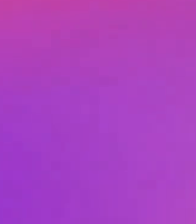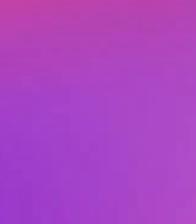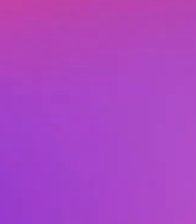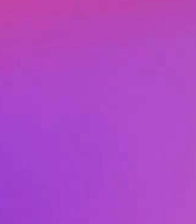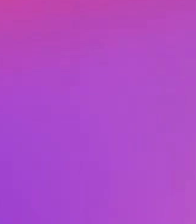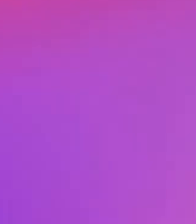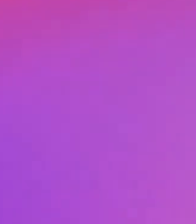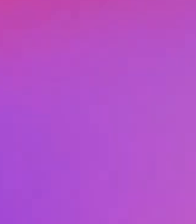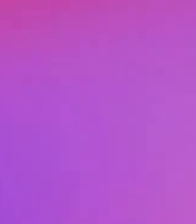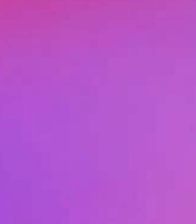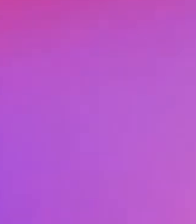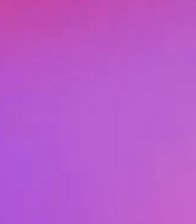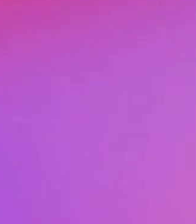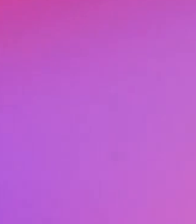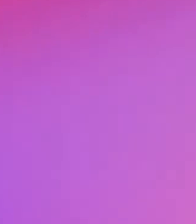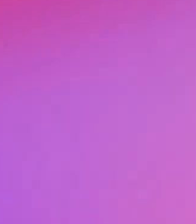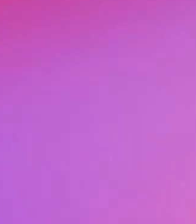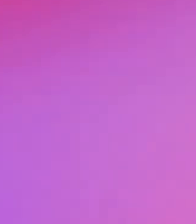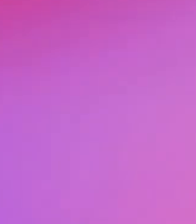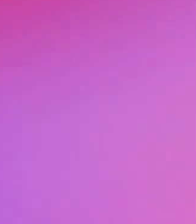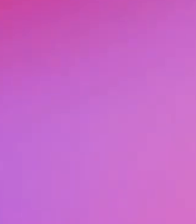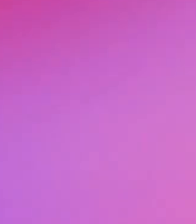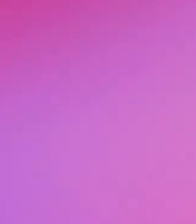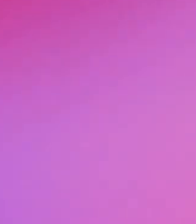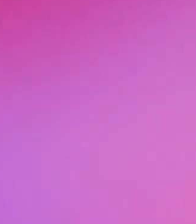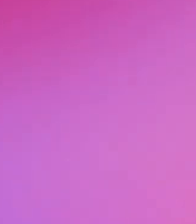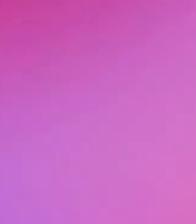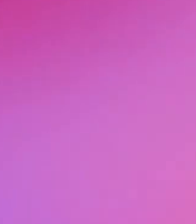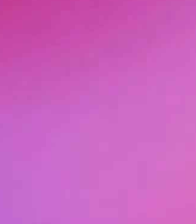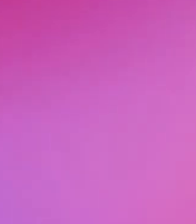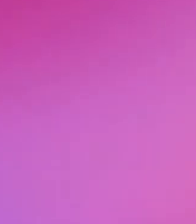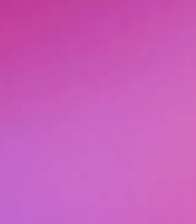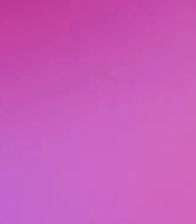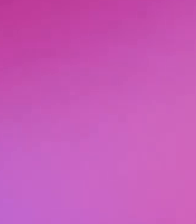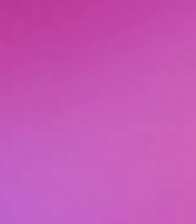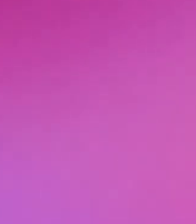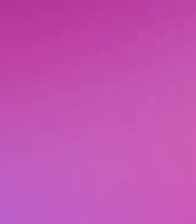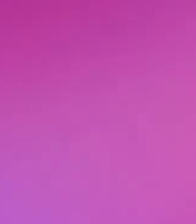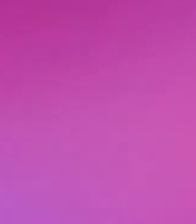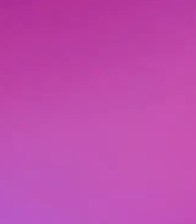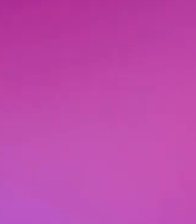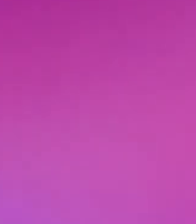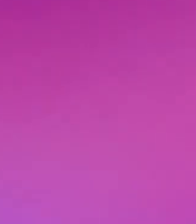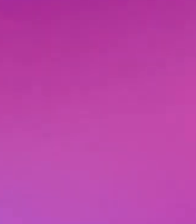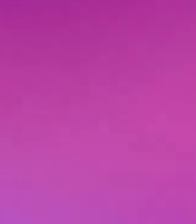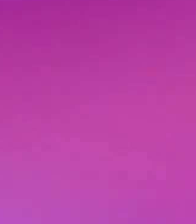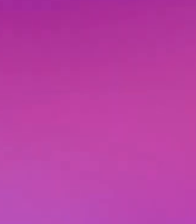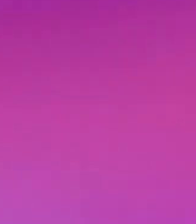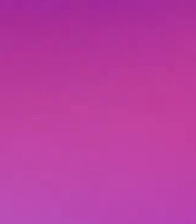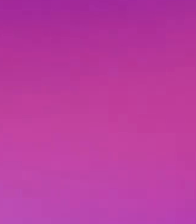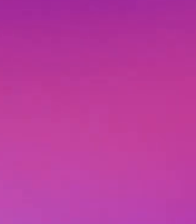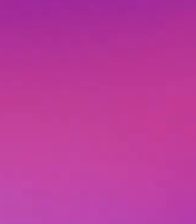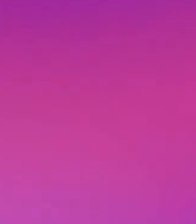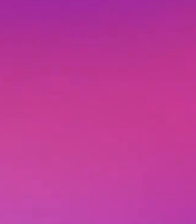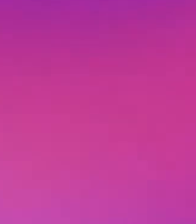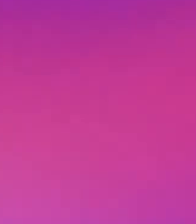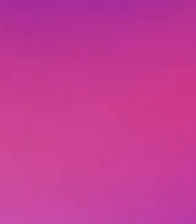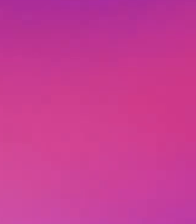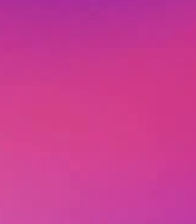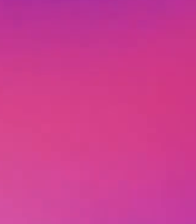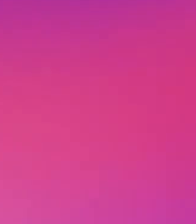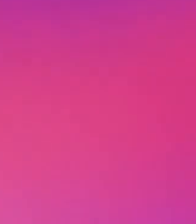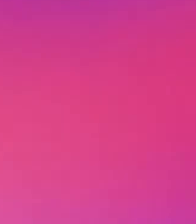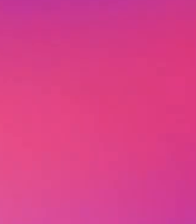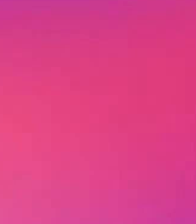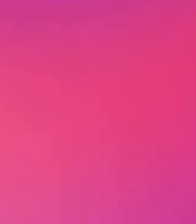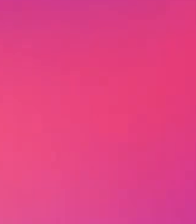Si tienes dudas o necesitas ayuda, llama al Centro de Apoyo Pedagógico a Distancia. El número de teléfono para secundaria